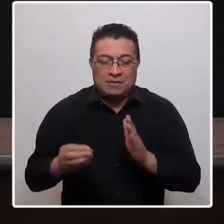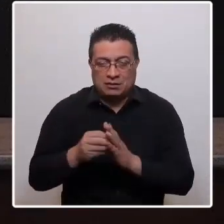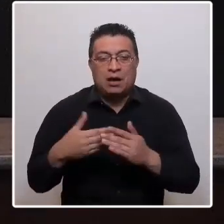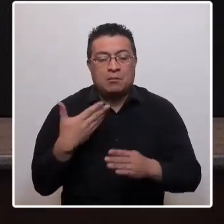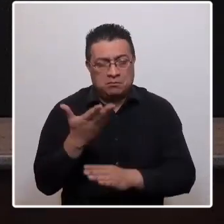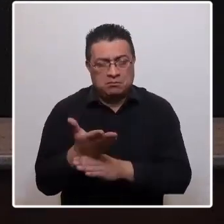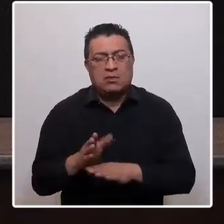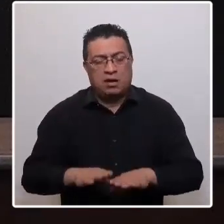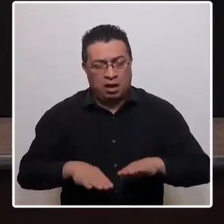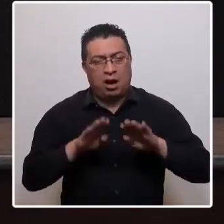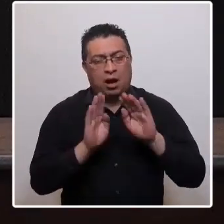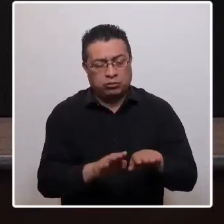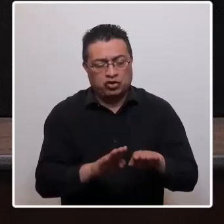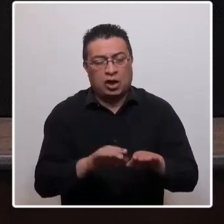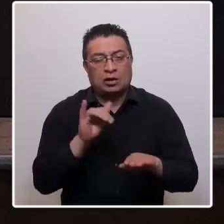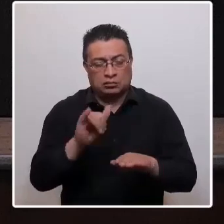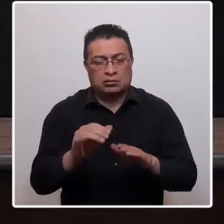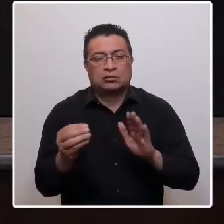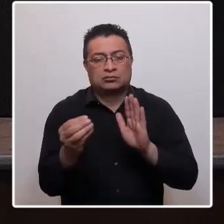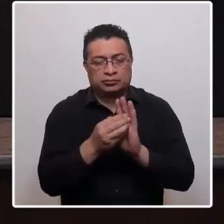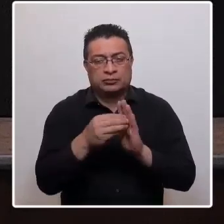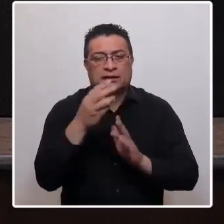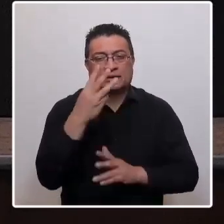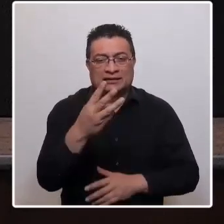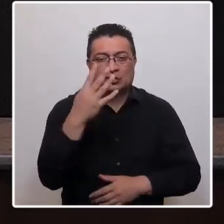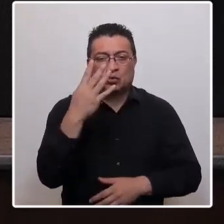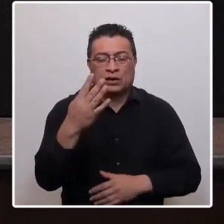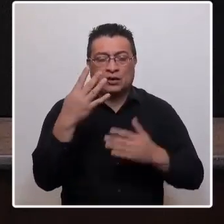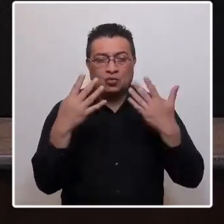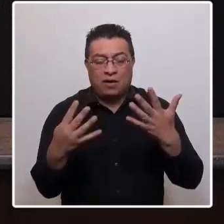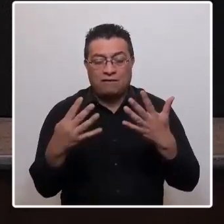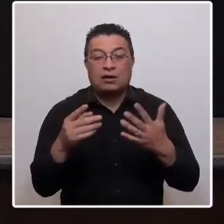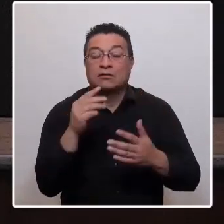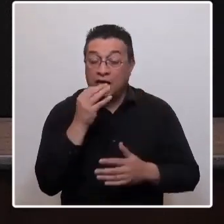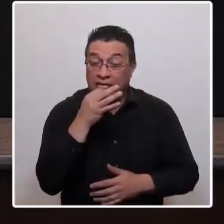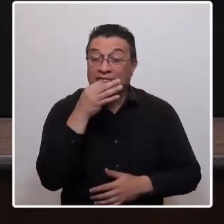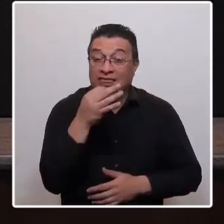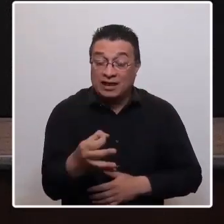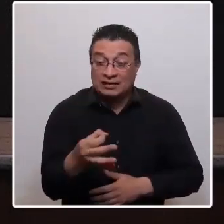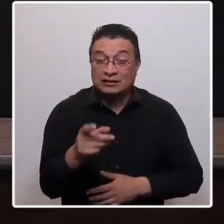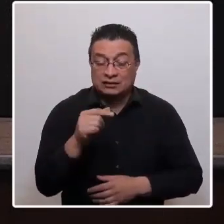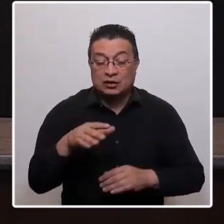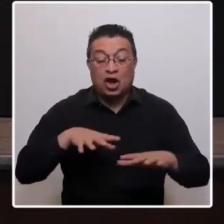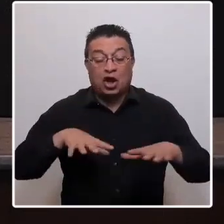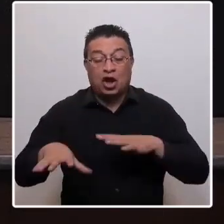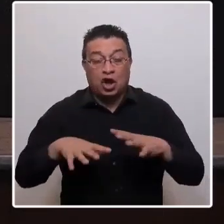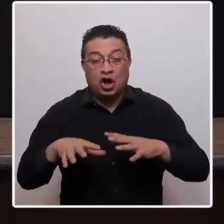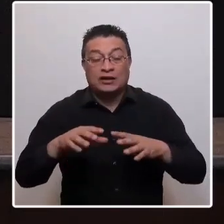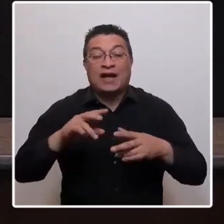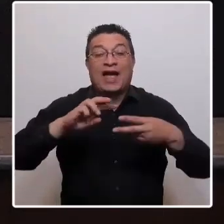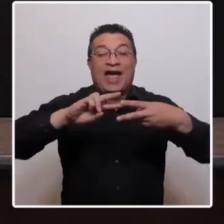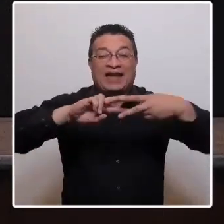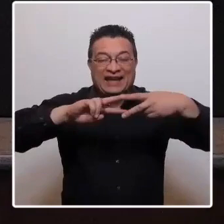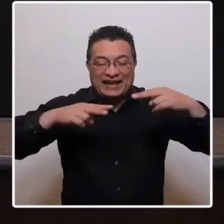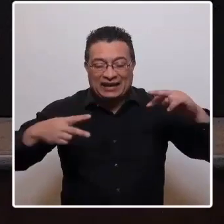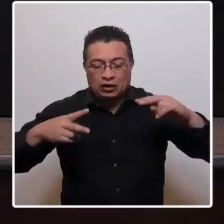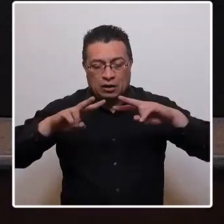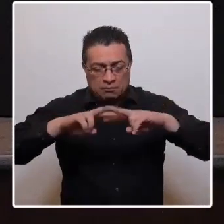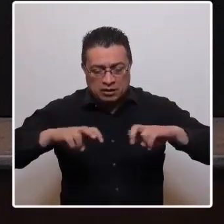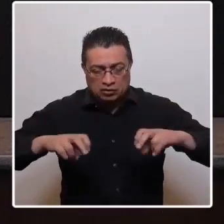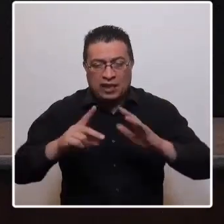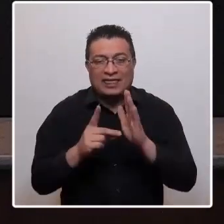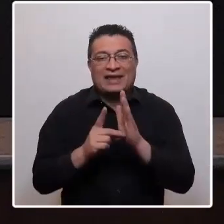apoyar la indicación renovada 349, que se refiere a los recursos genéticos, a la investigación y al desarrollo de